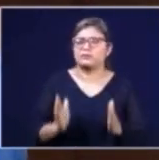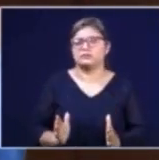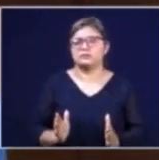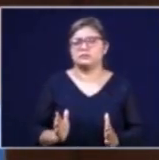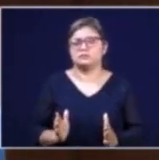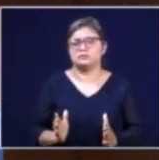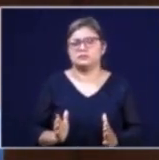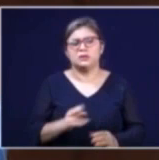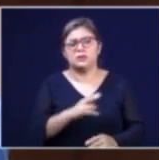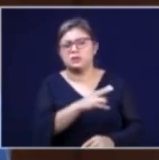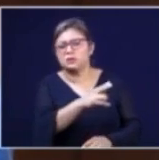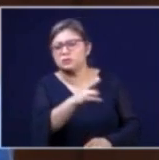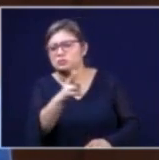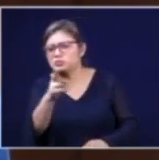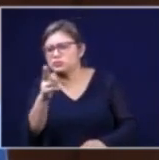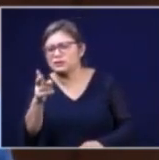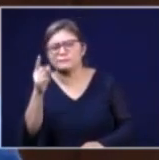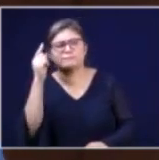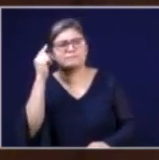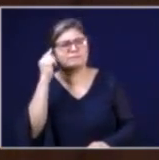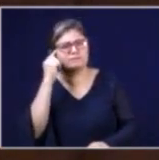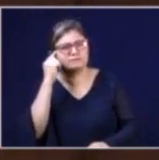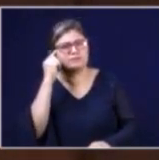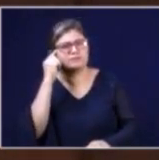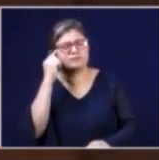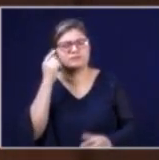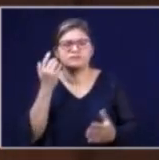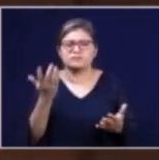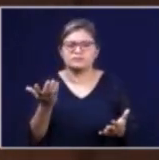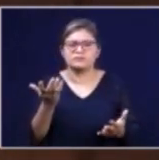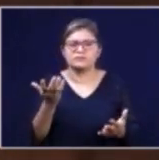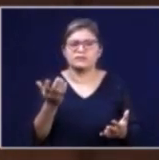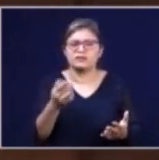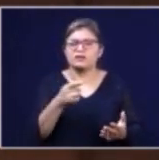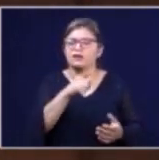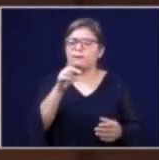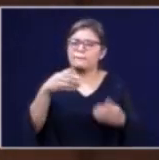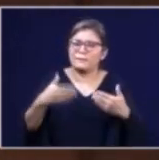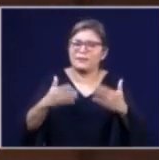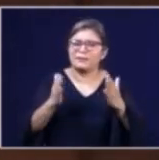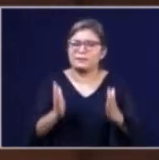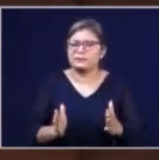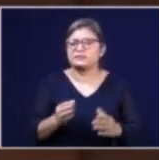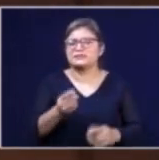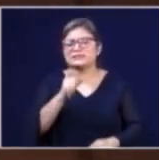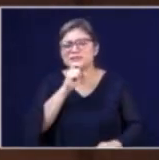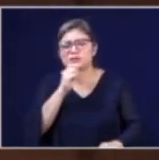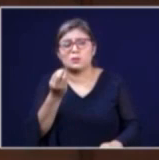hubo consenso, pero se le dice al país que hay consenso.